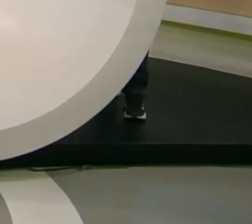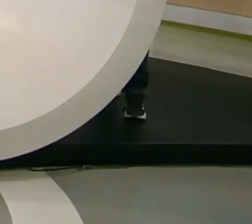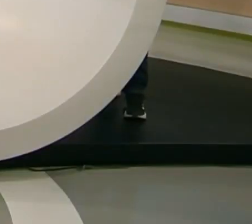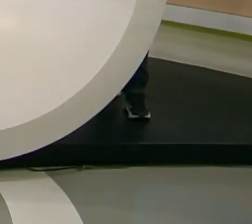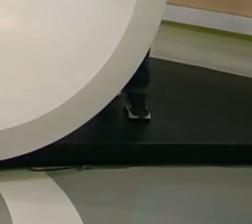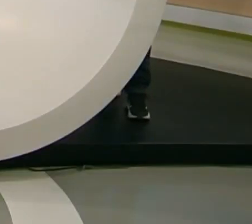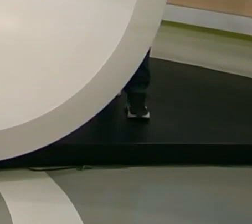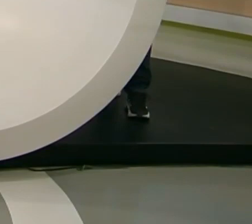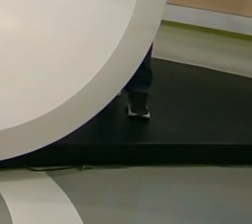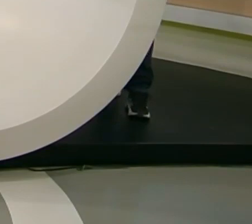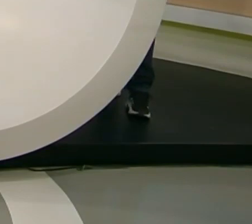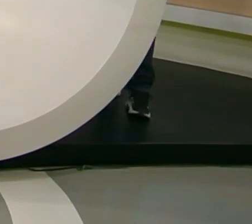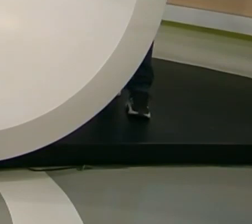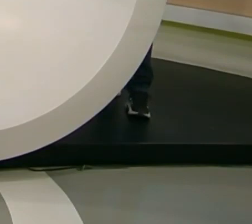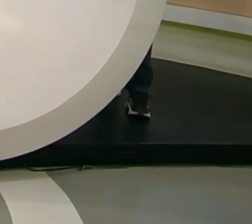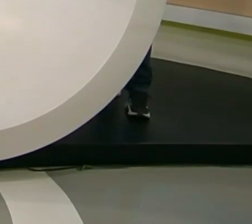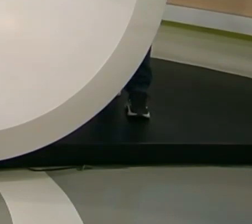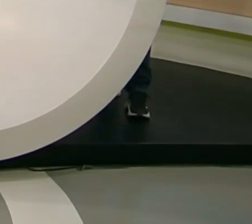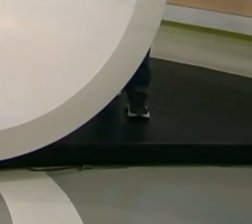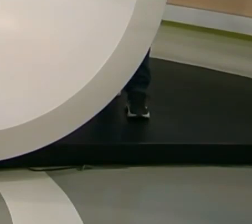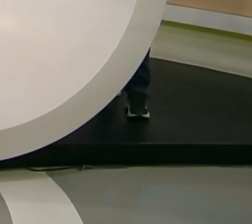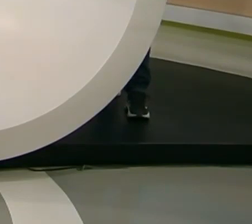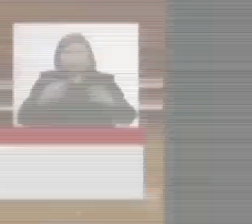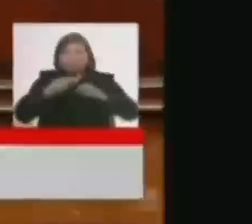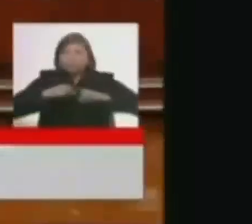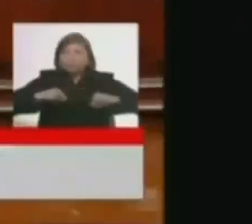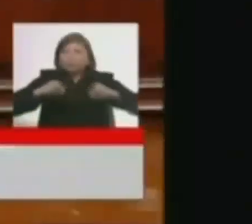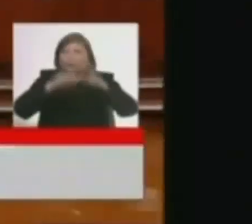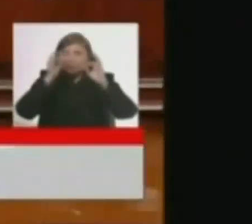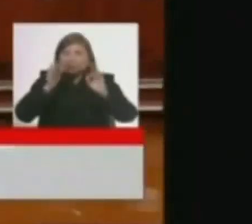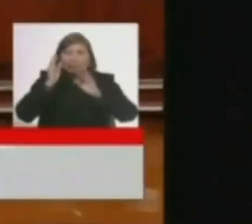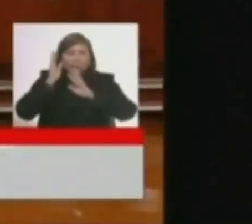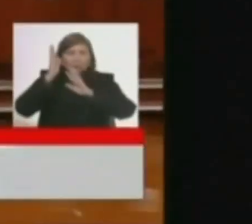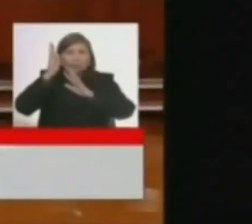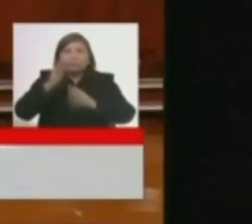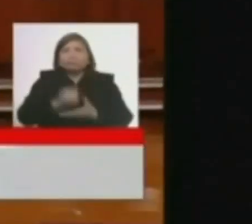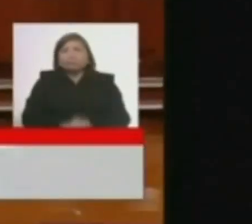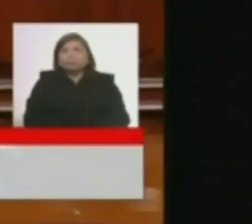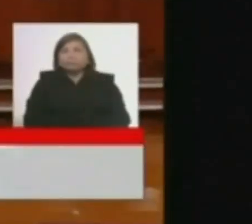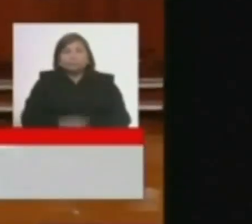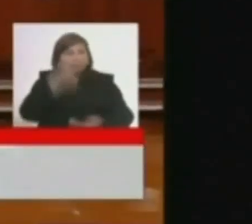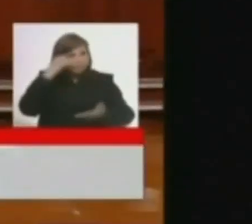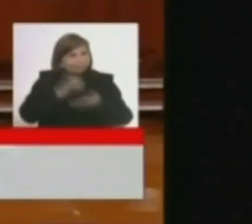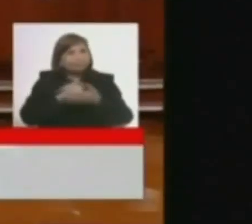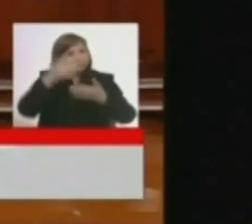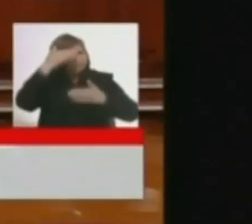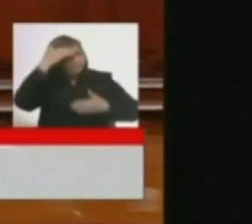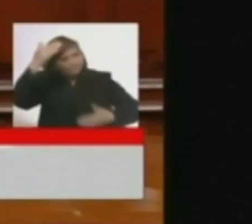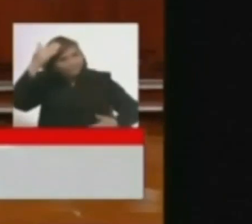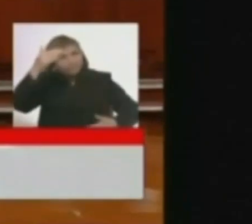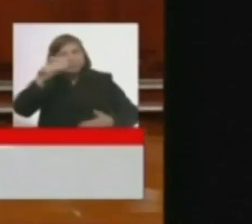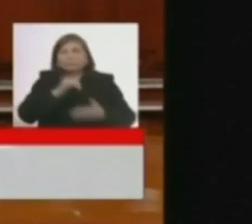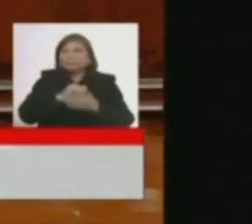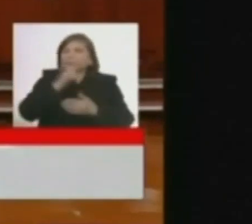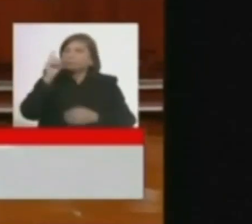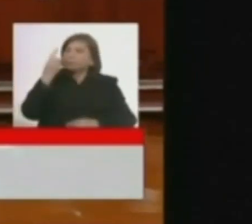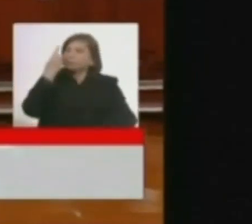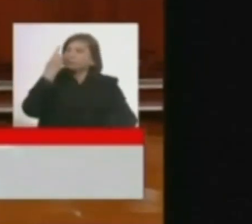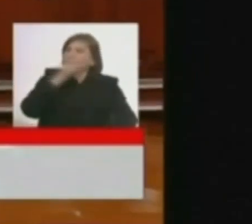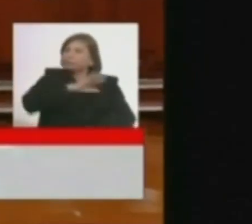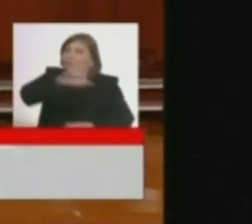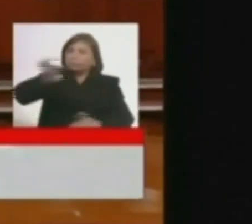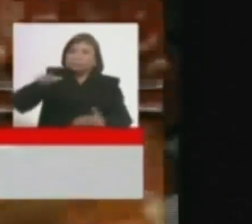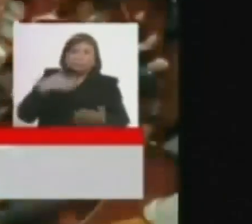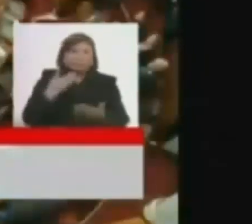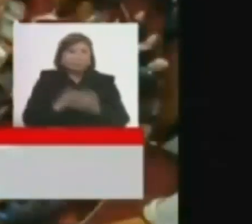Hace unos minutos, cosa de 3 minutos, Dina Boluarte ya juramenta como presidenta del Perú luego de la destitución de